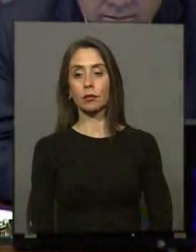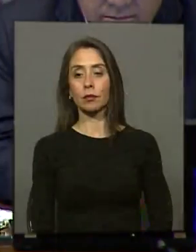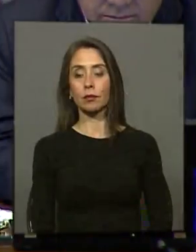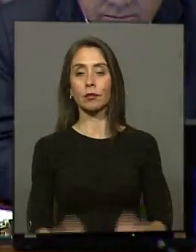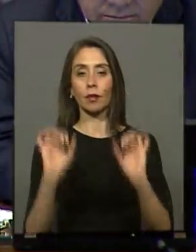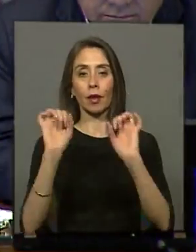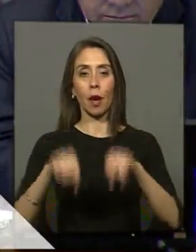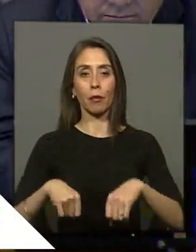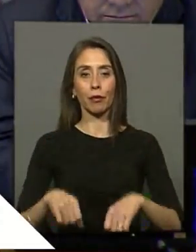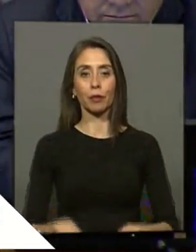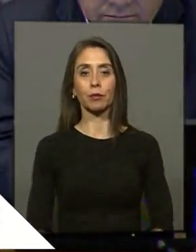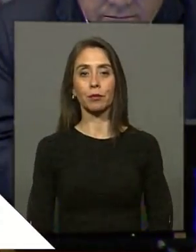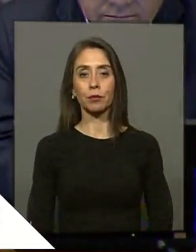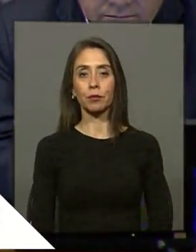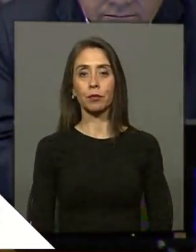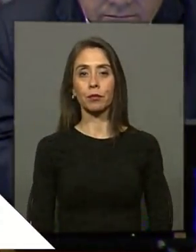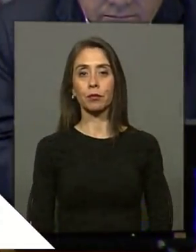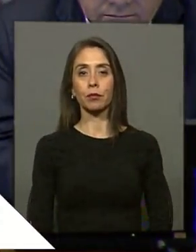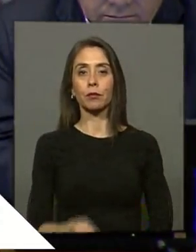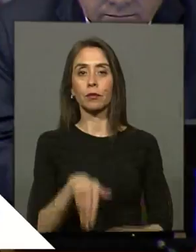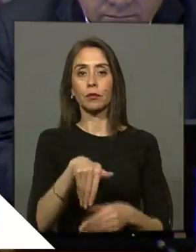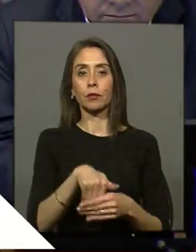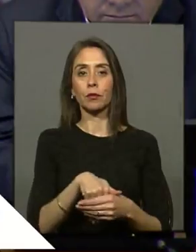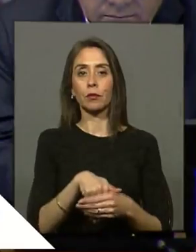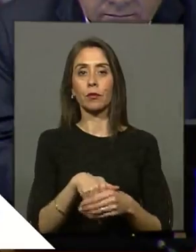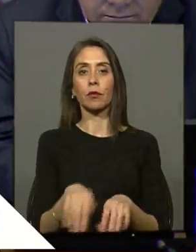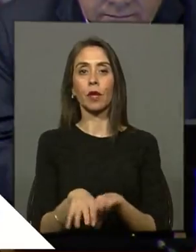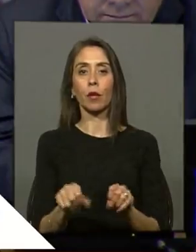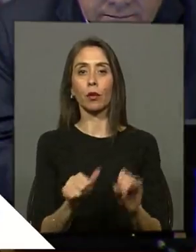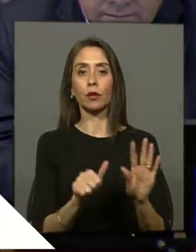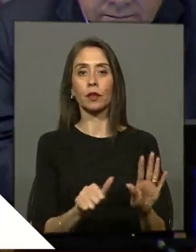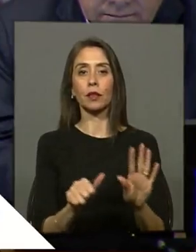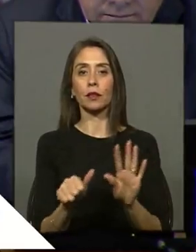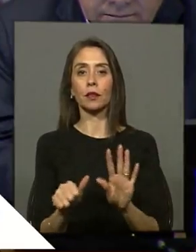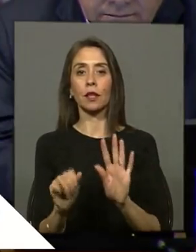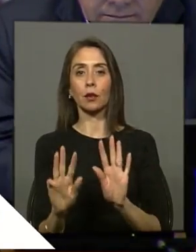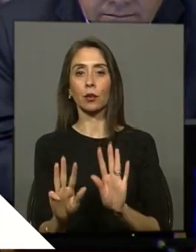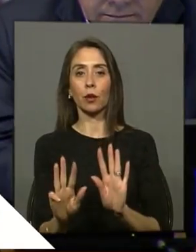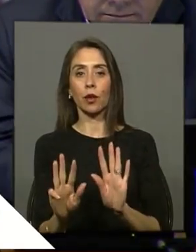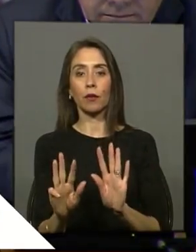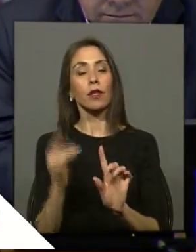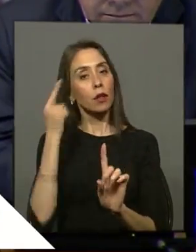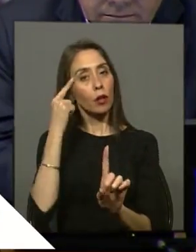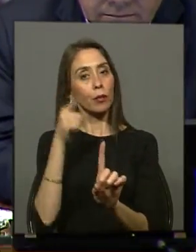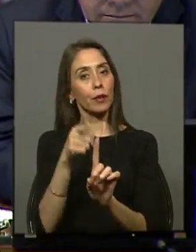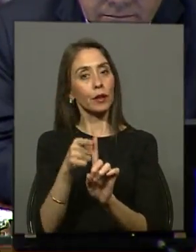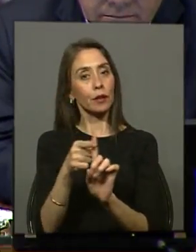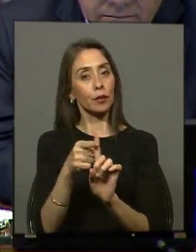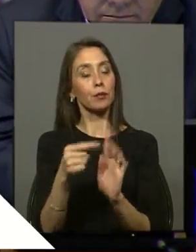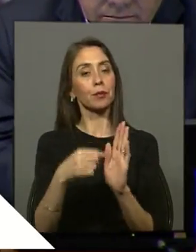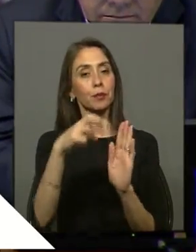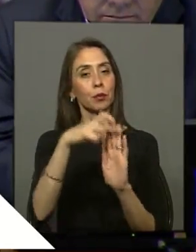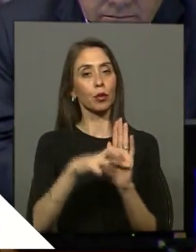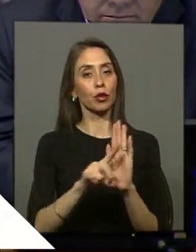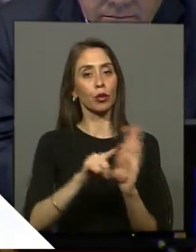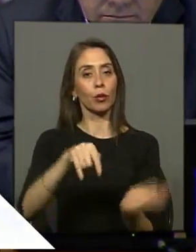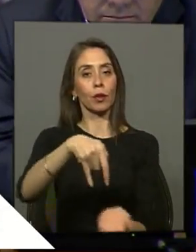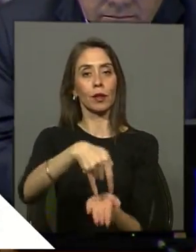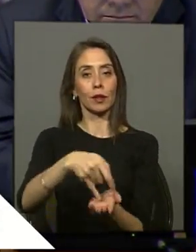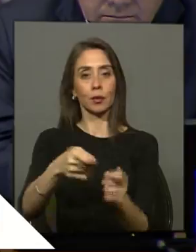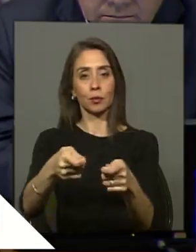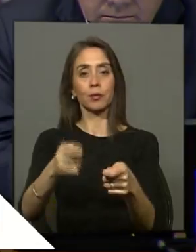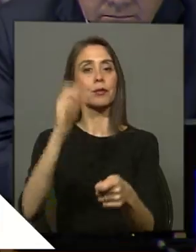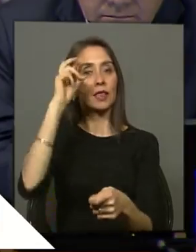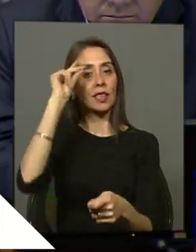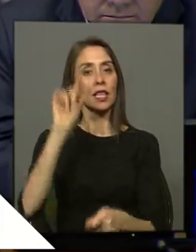aprobado en votación la resolución 669 que tiene por objeto el envío de un proyecto de ley para